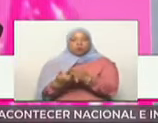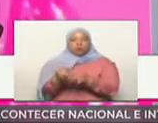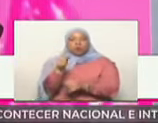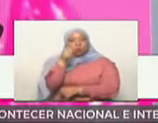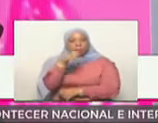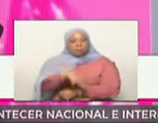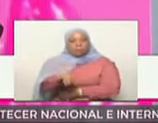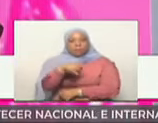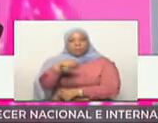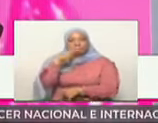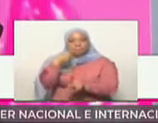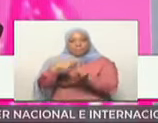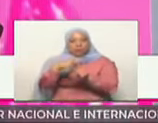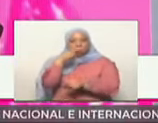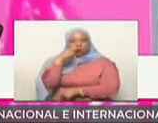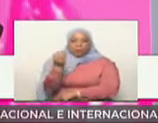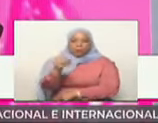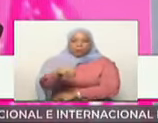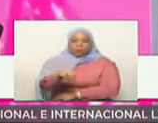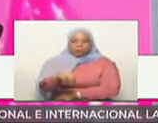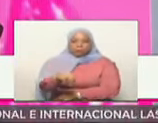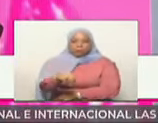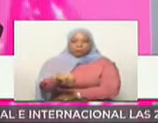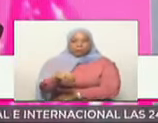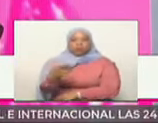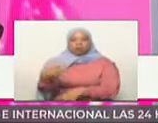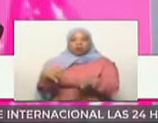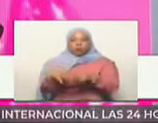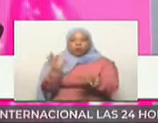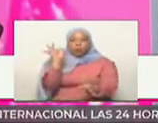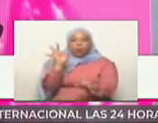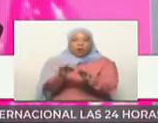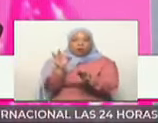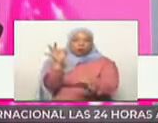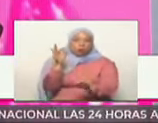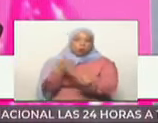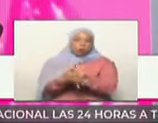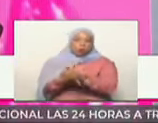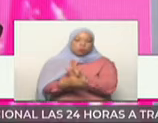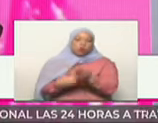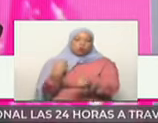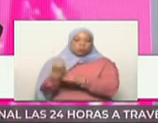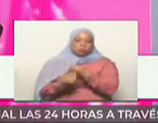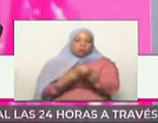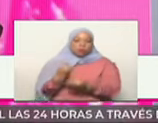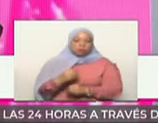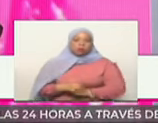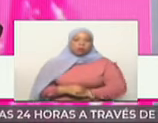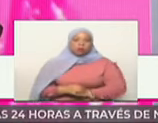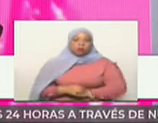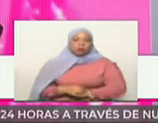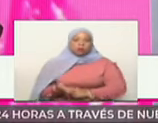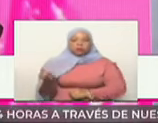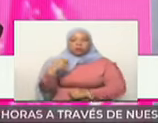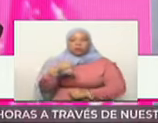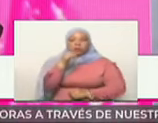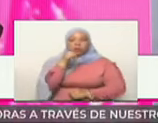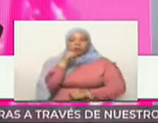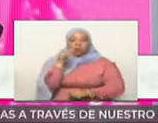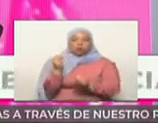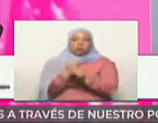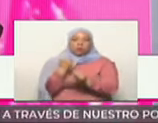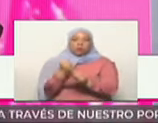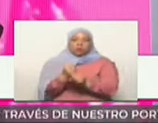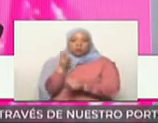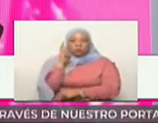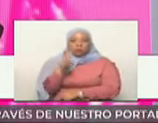con Maduro Más. Pero sin ánimos de exagerar, yo creo que esta es una de las, si no, la